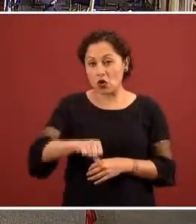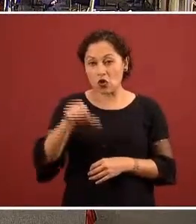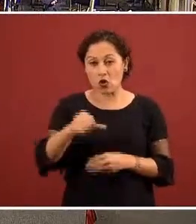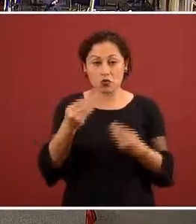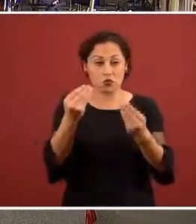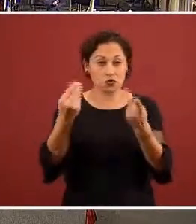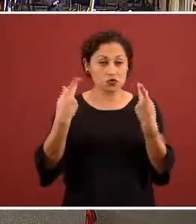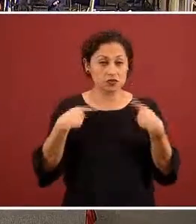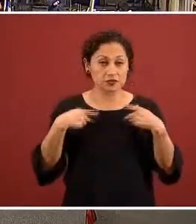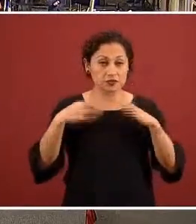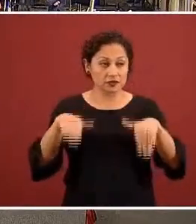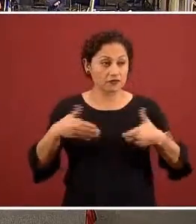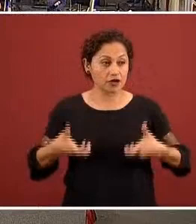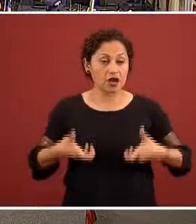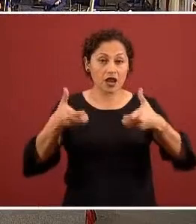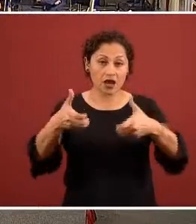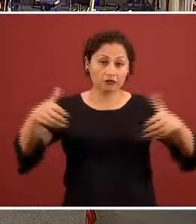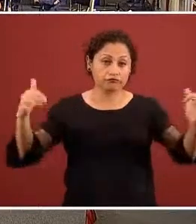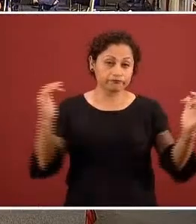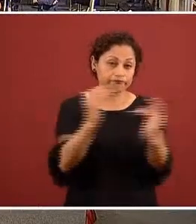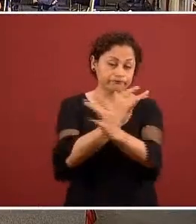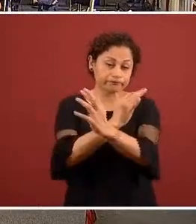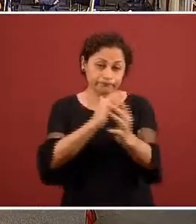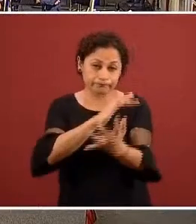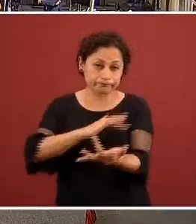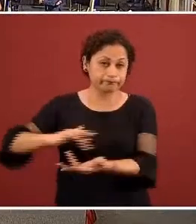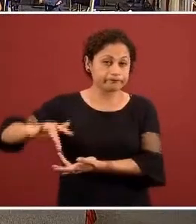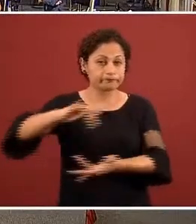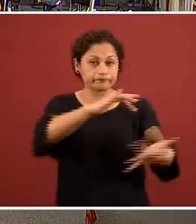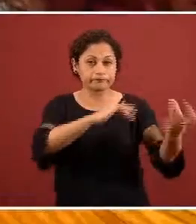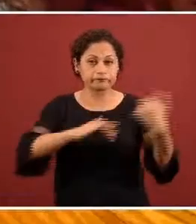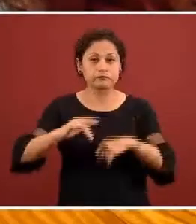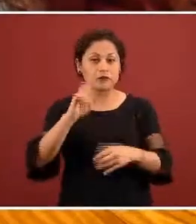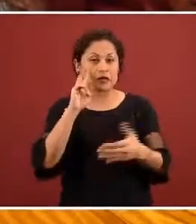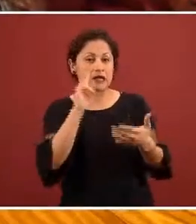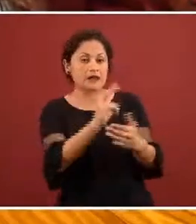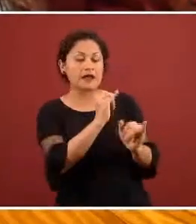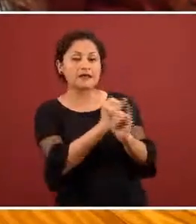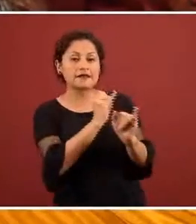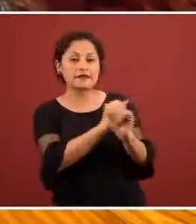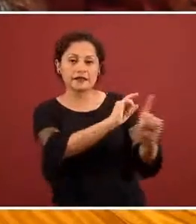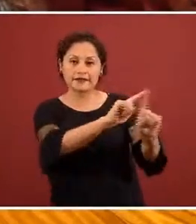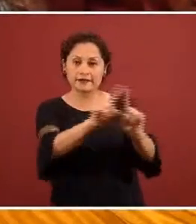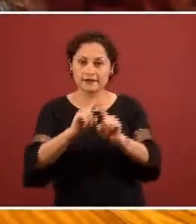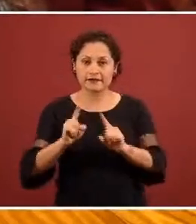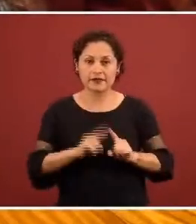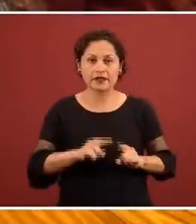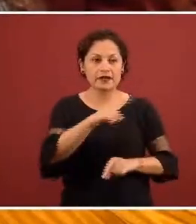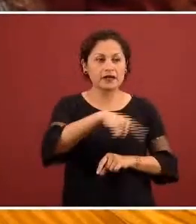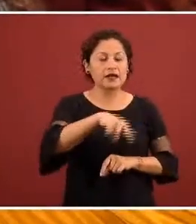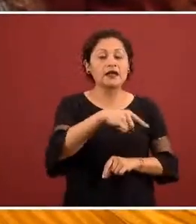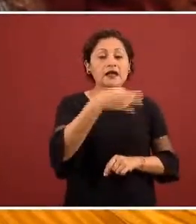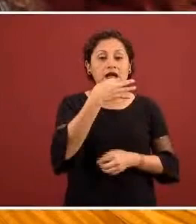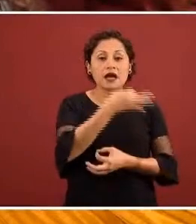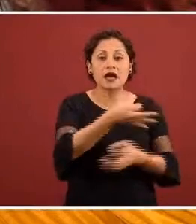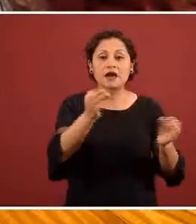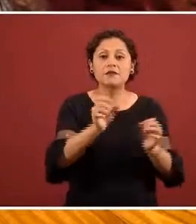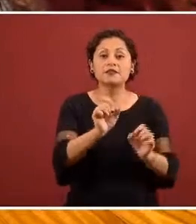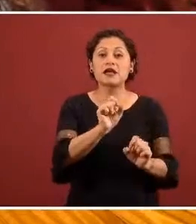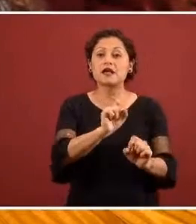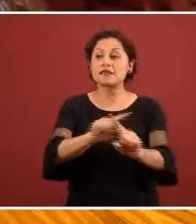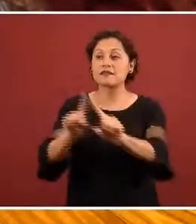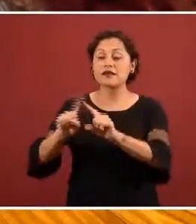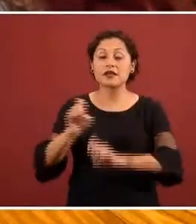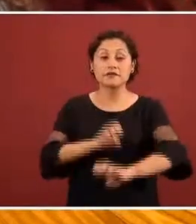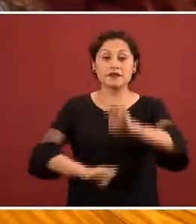de gente. En algunas redes sociales, bueno, pues se habla de que algunas empresas pidieron a sus trabajadores pues regresar hoy,